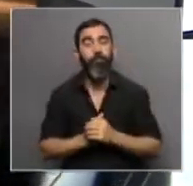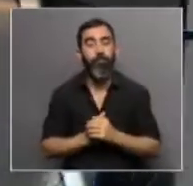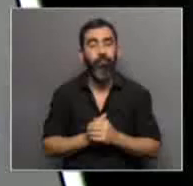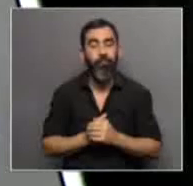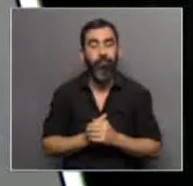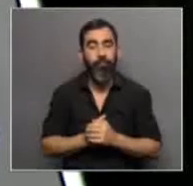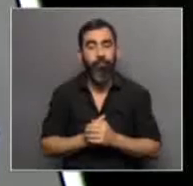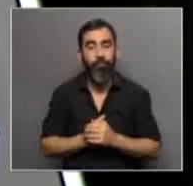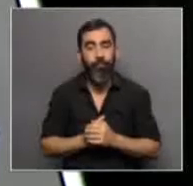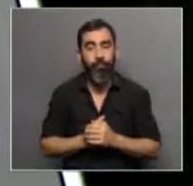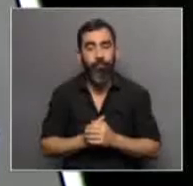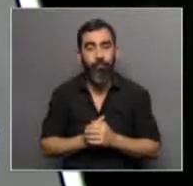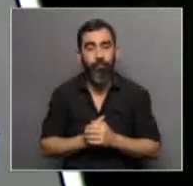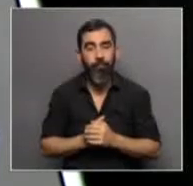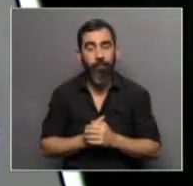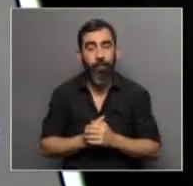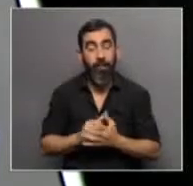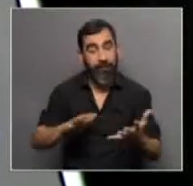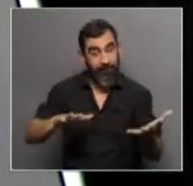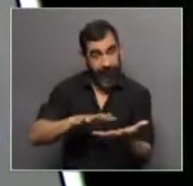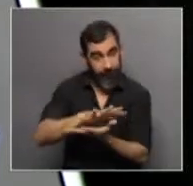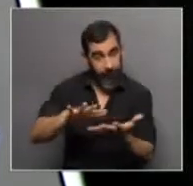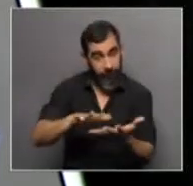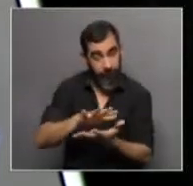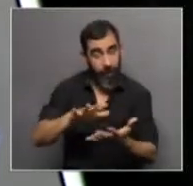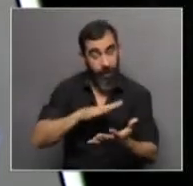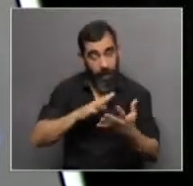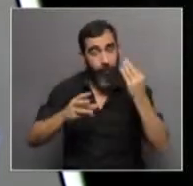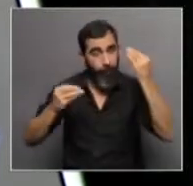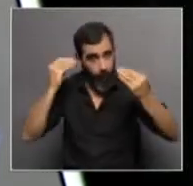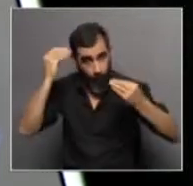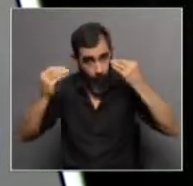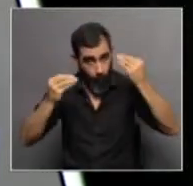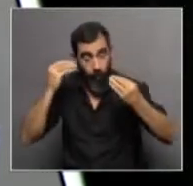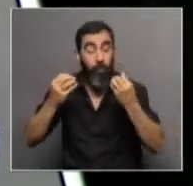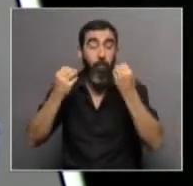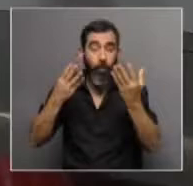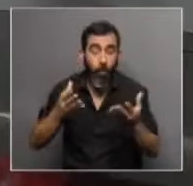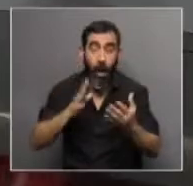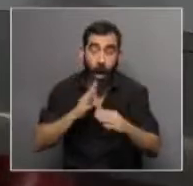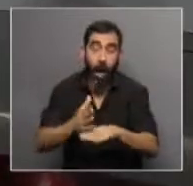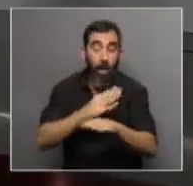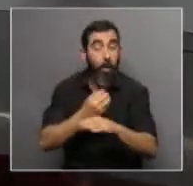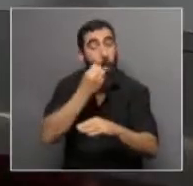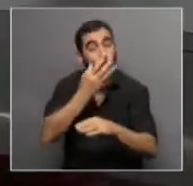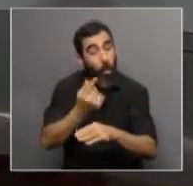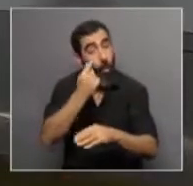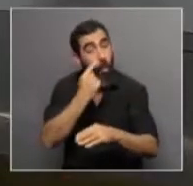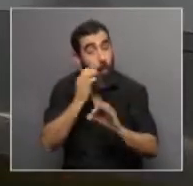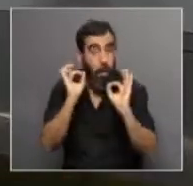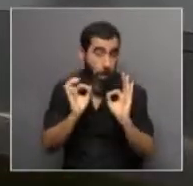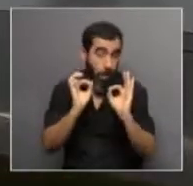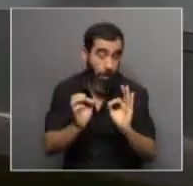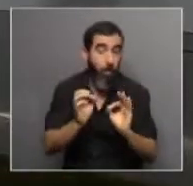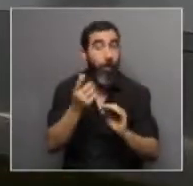Como decíamos en el arranque, el escenario tiene un tono de preocupación porque había buenos datos hasta hace unos años que de alguna